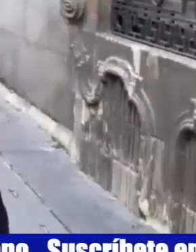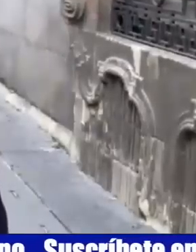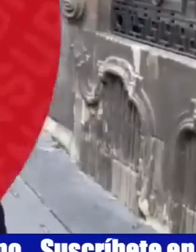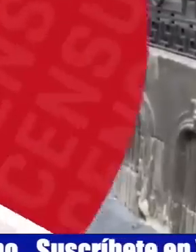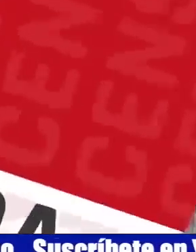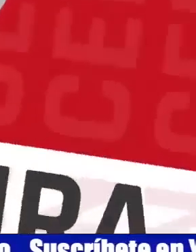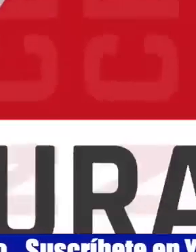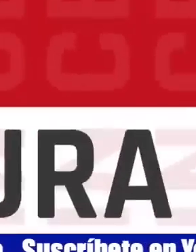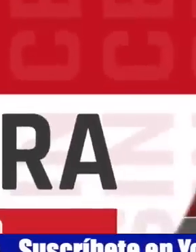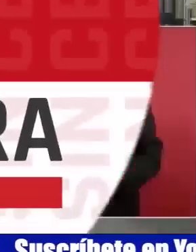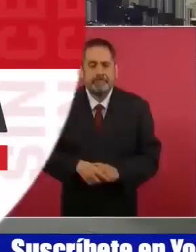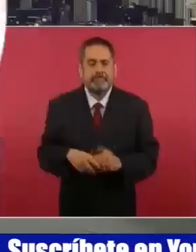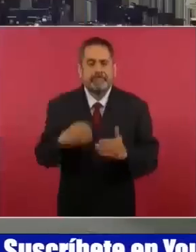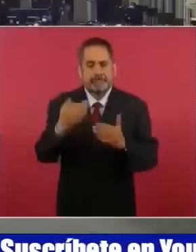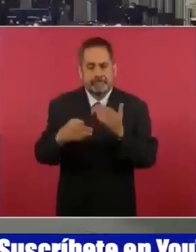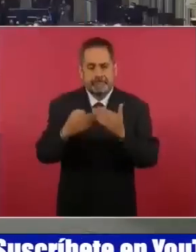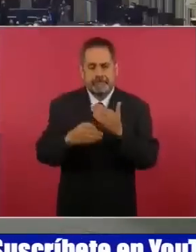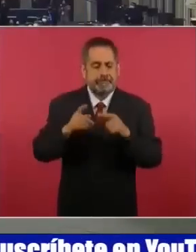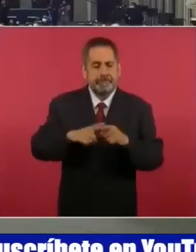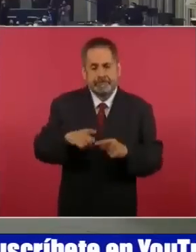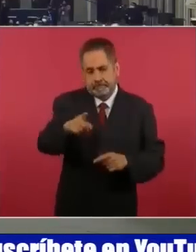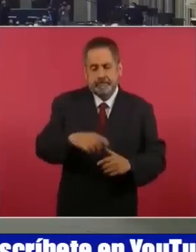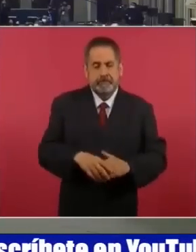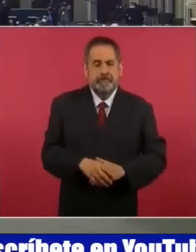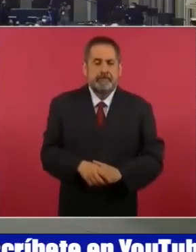escuchemos. Tú.